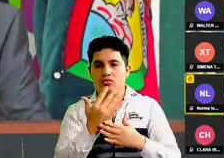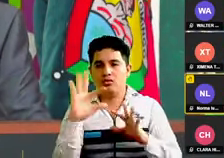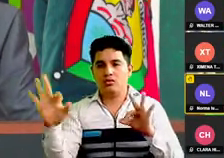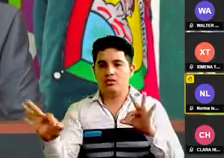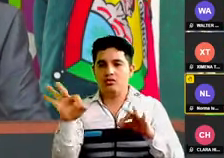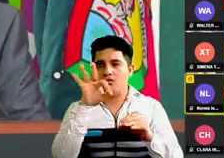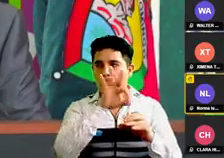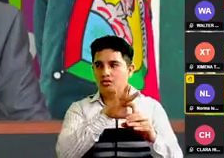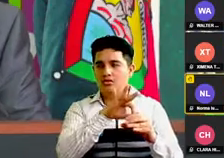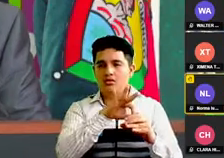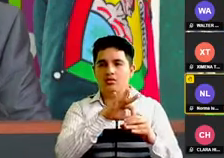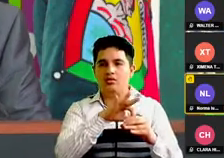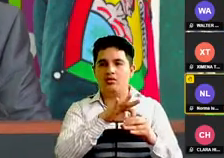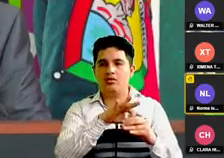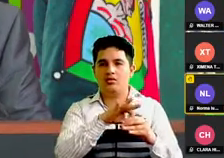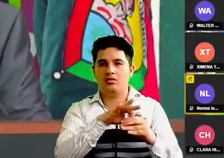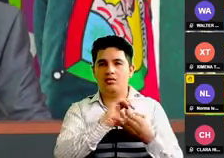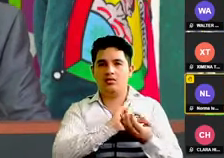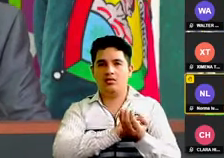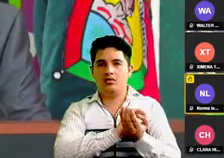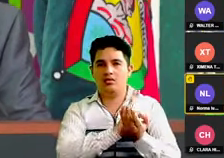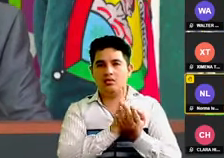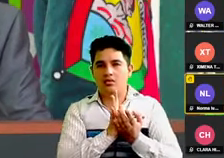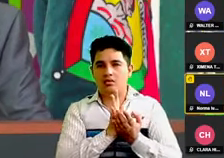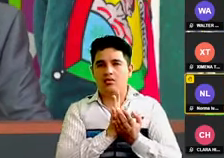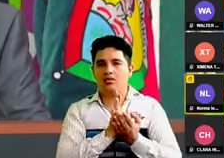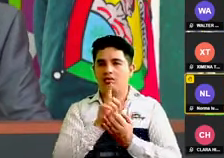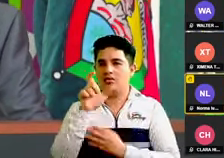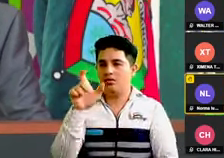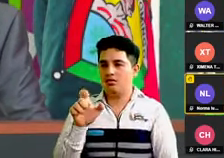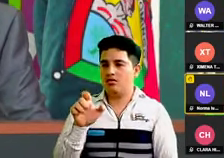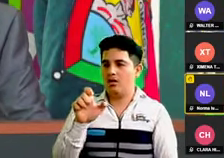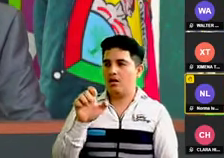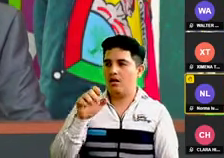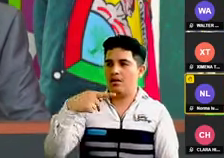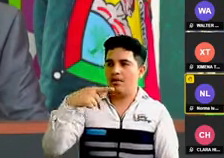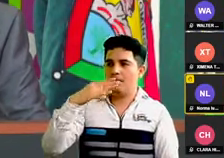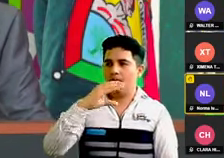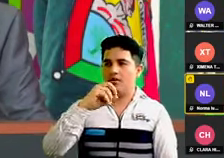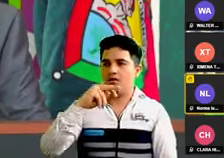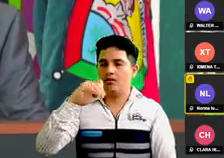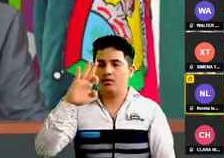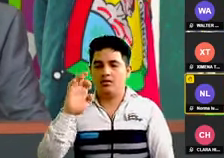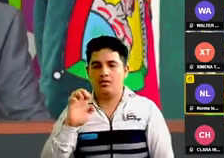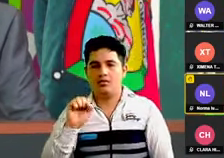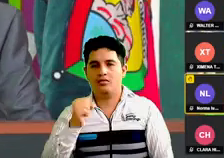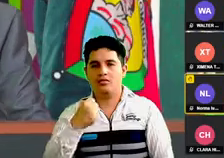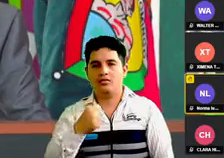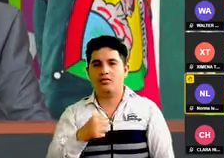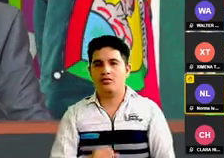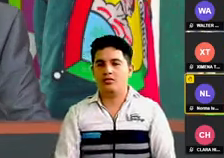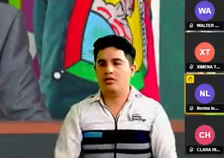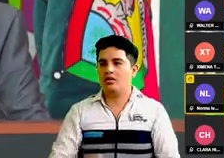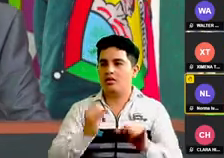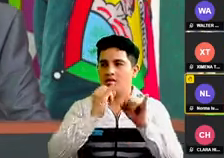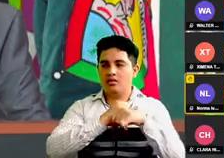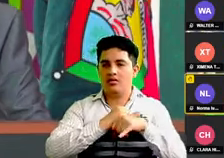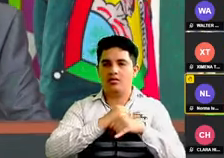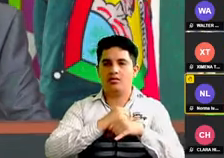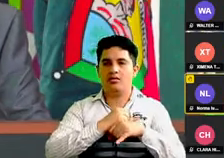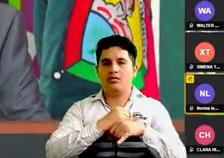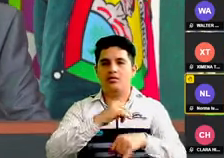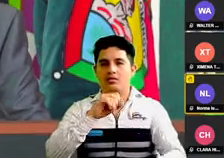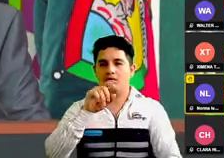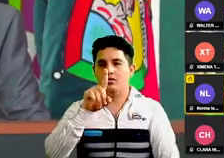representante de la Asamblea Ciudadana a la empresa municipal de transporte, ¿no? Y le dimos la bienvenida al abogado